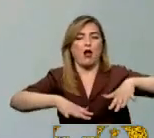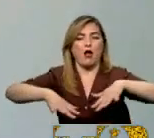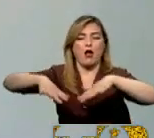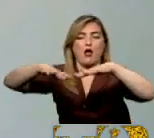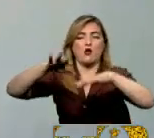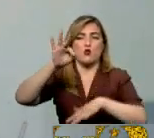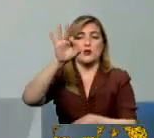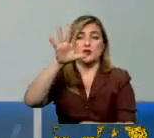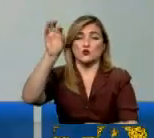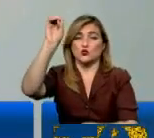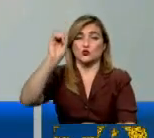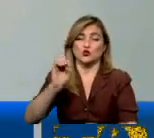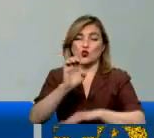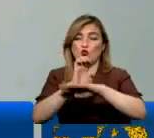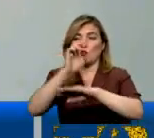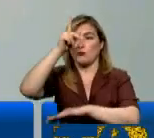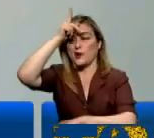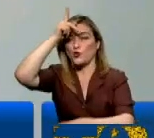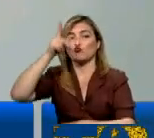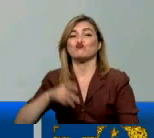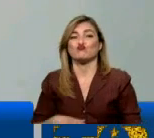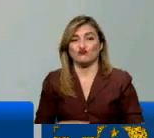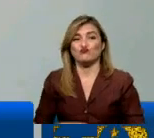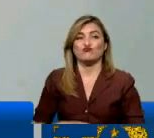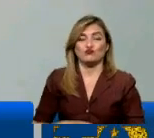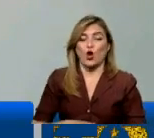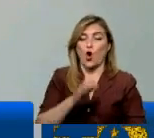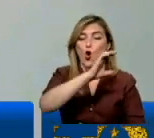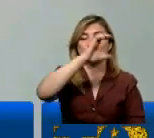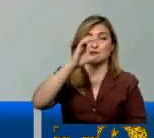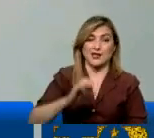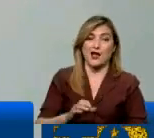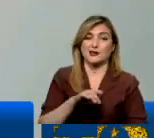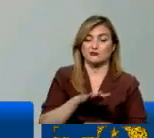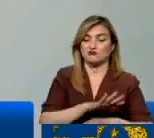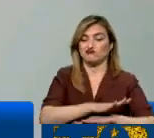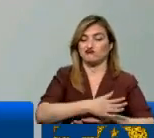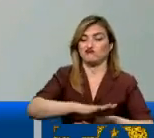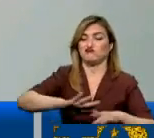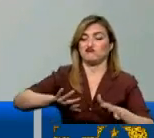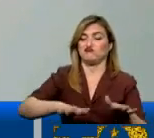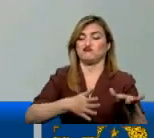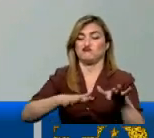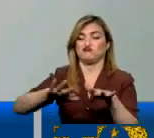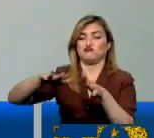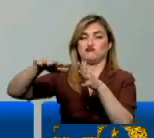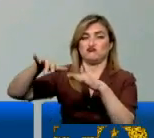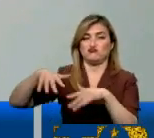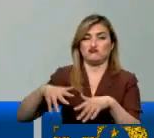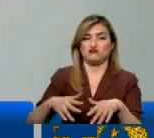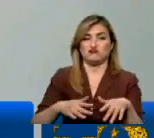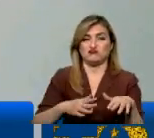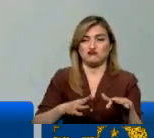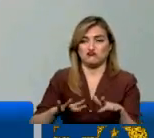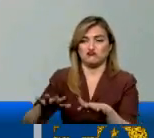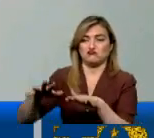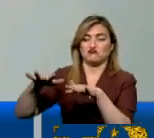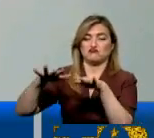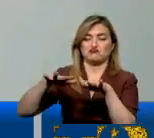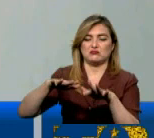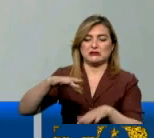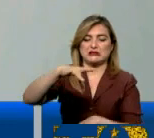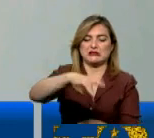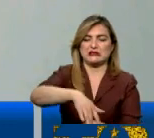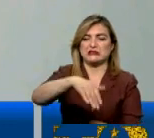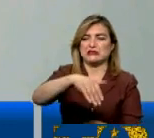en las costas de Ecuador y Perú, las cuales en este momento tienen temperaturas por